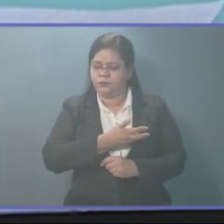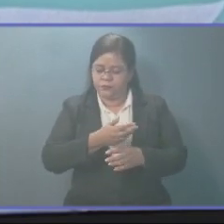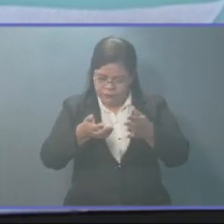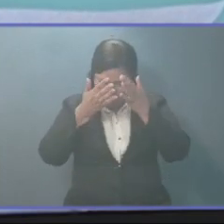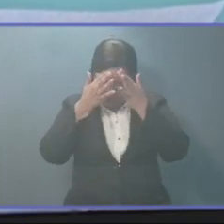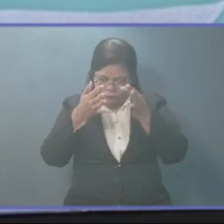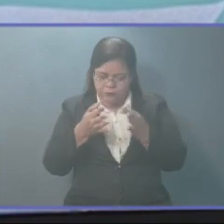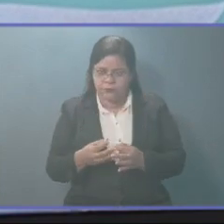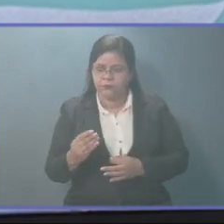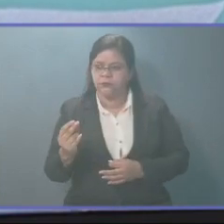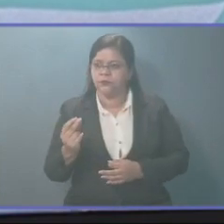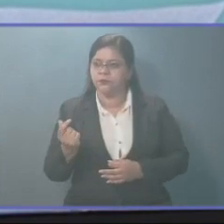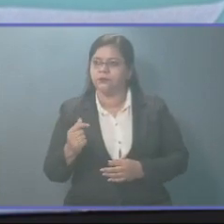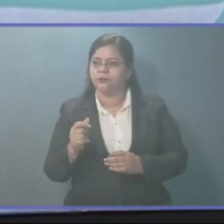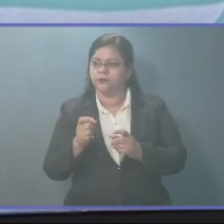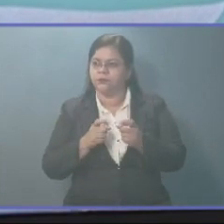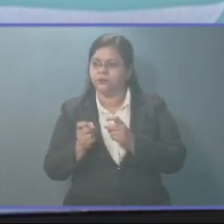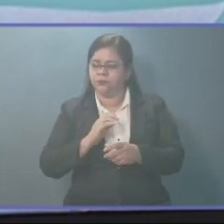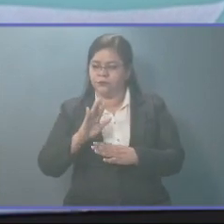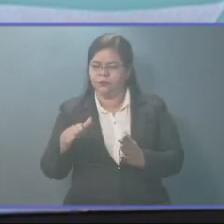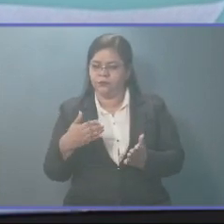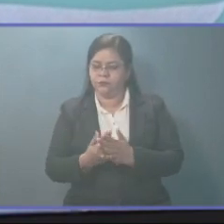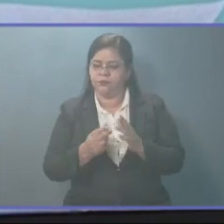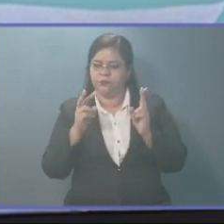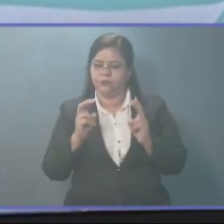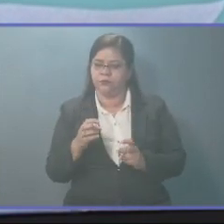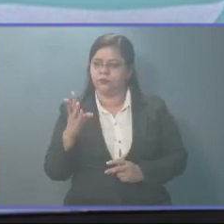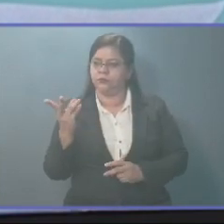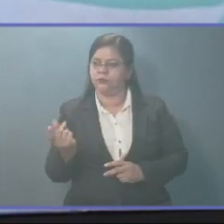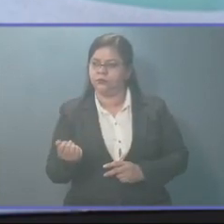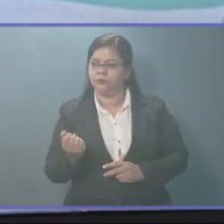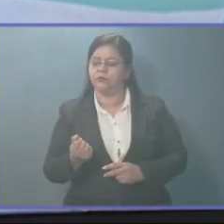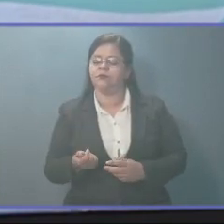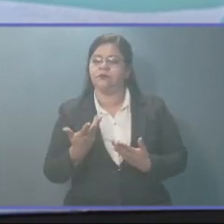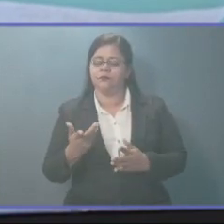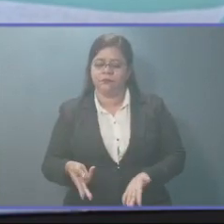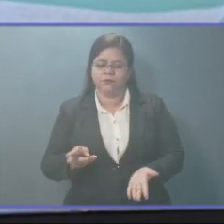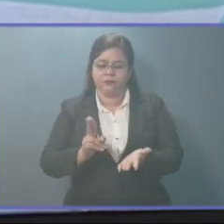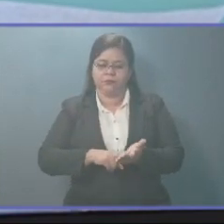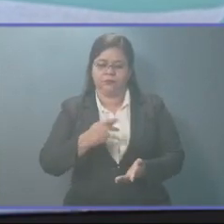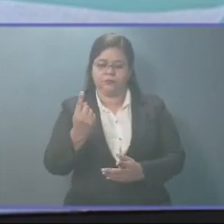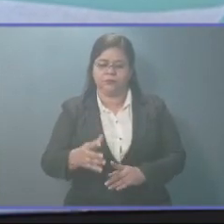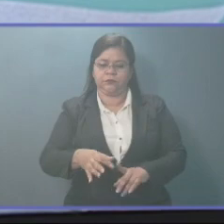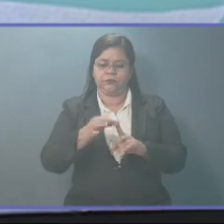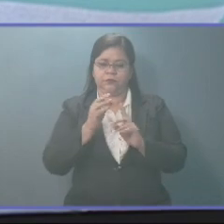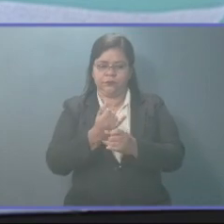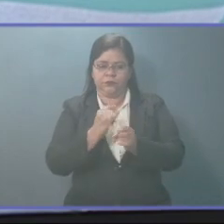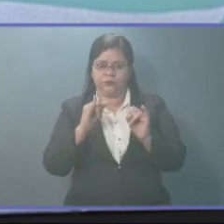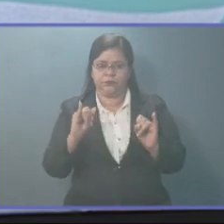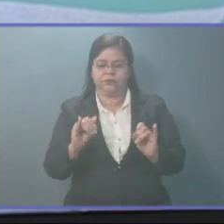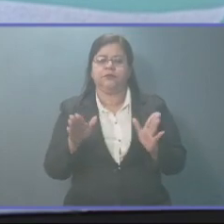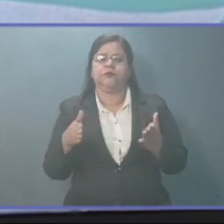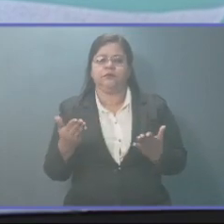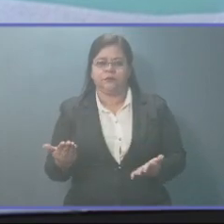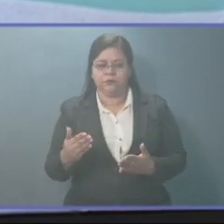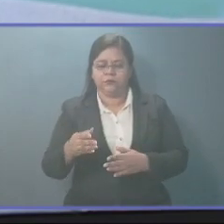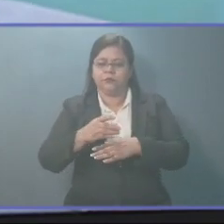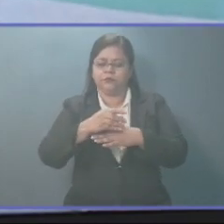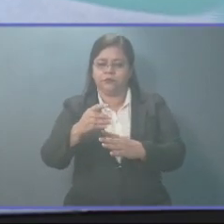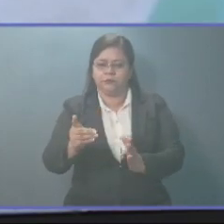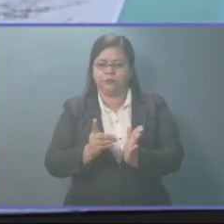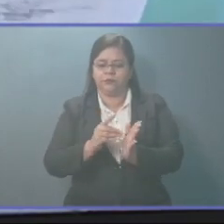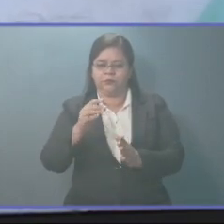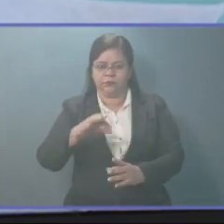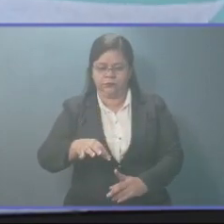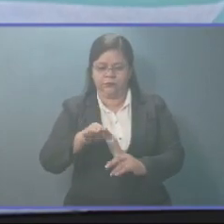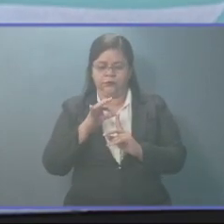transitorias que regulen lo pertinente al número de firmas para la inscripción de candidaturas no partidarias para la elección de las diputaciones a la